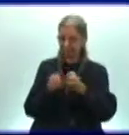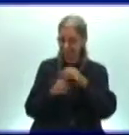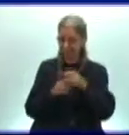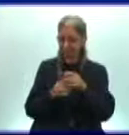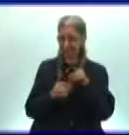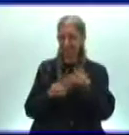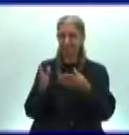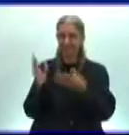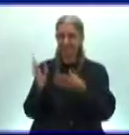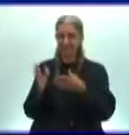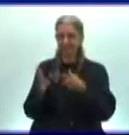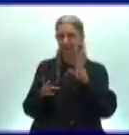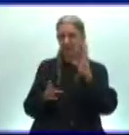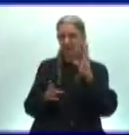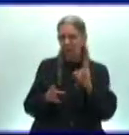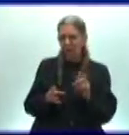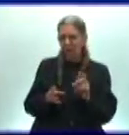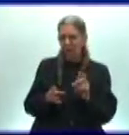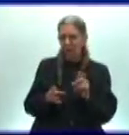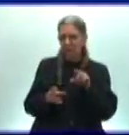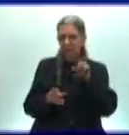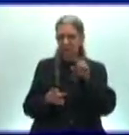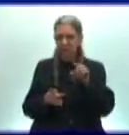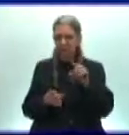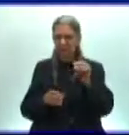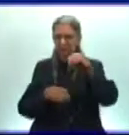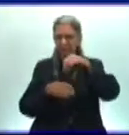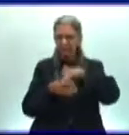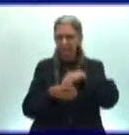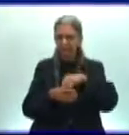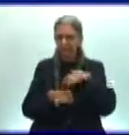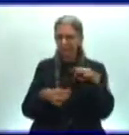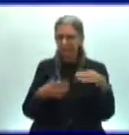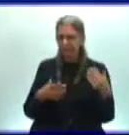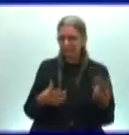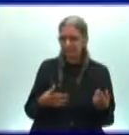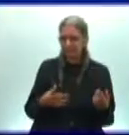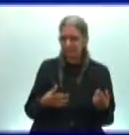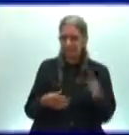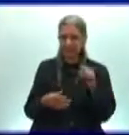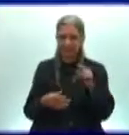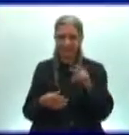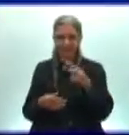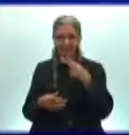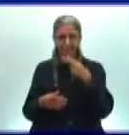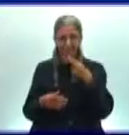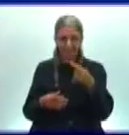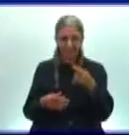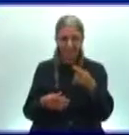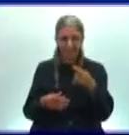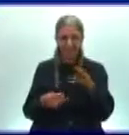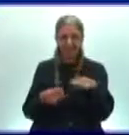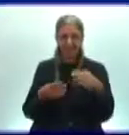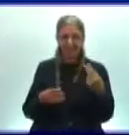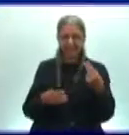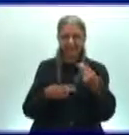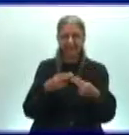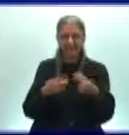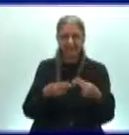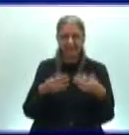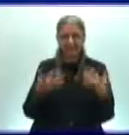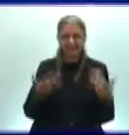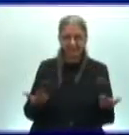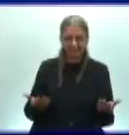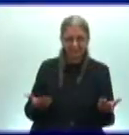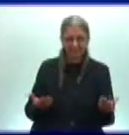copiarlo. ¿Cuántos protones presenta este átomo en su núcleo? Por supuesto, para responder este inciso debemos basar en lo que ya ustedes conocen,